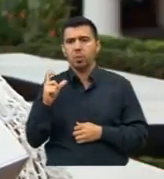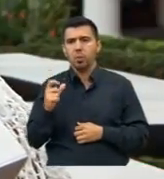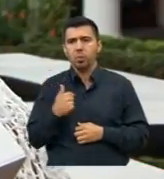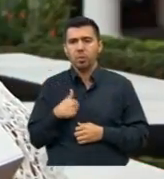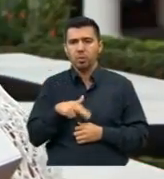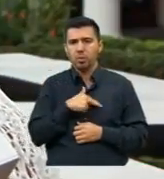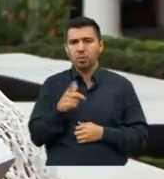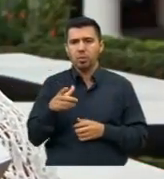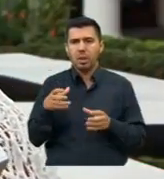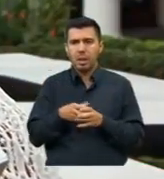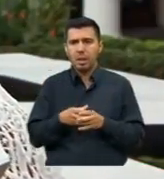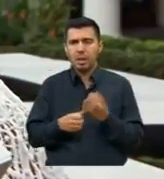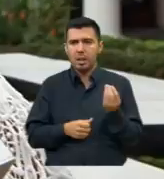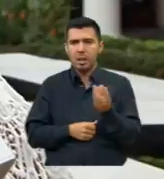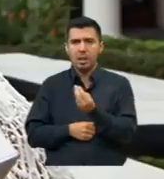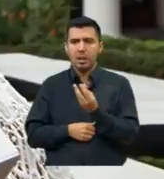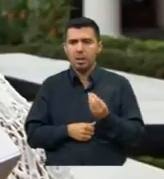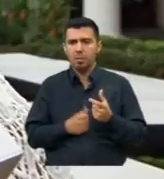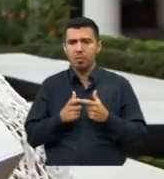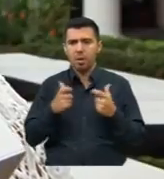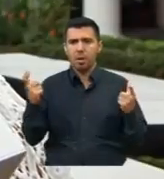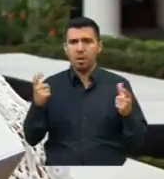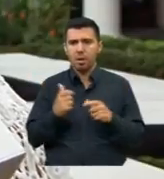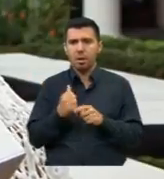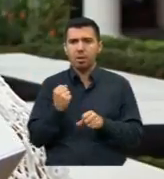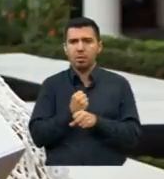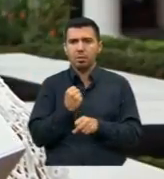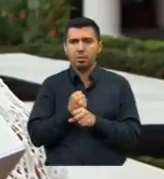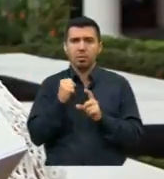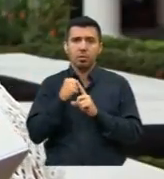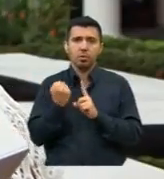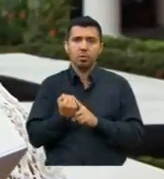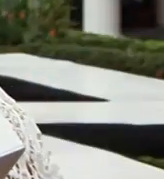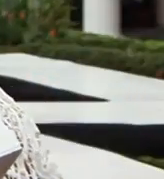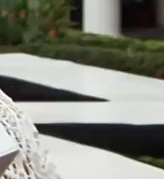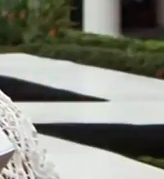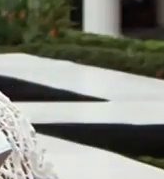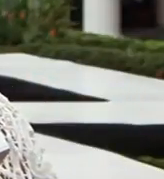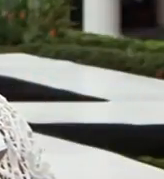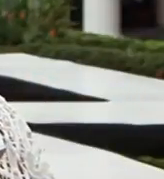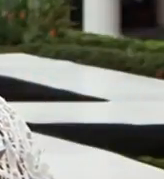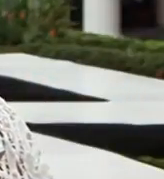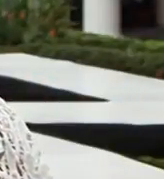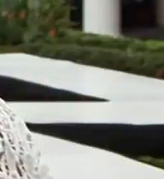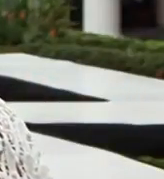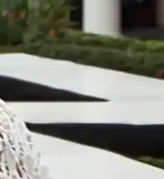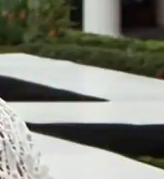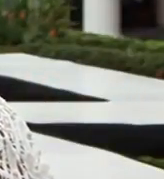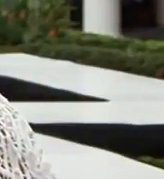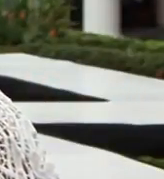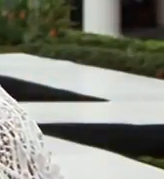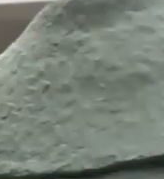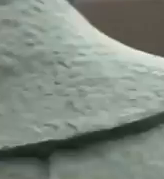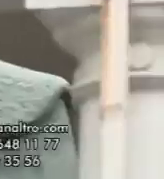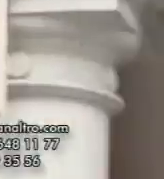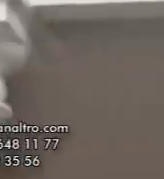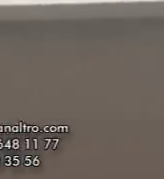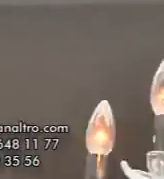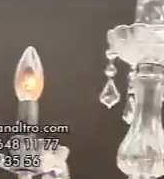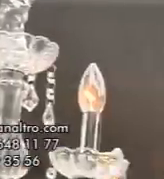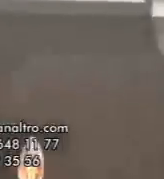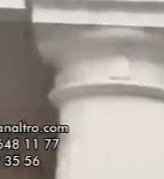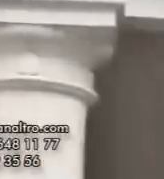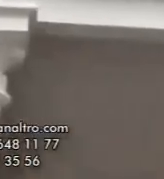equipo esto es una gran obra social y el apoyo de todos ustedes y gracias por todo este apoyo maravilloso que nos han brindado el